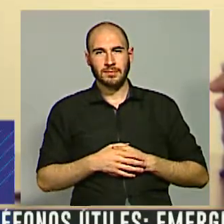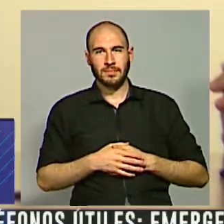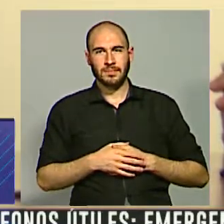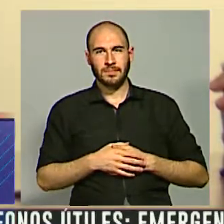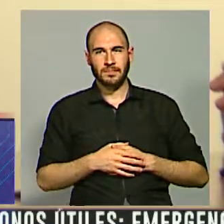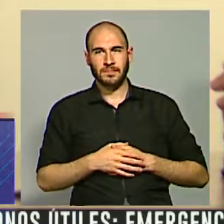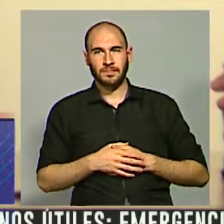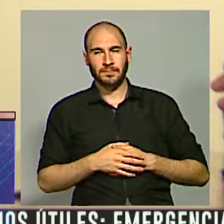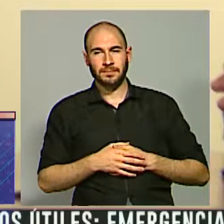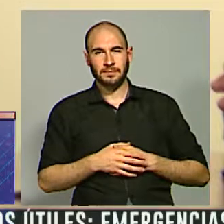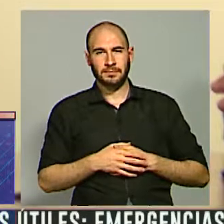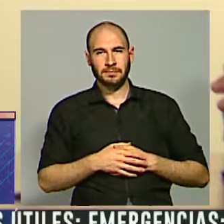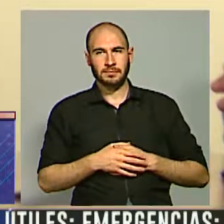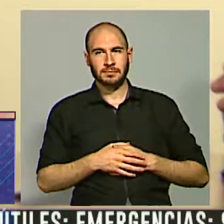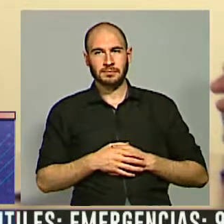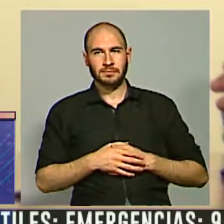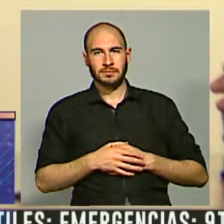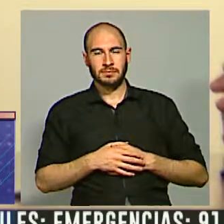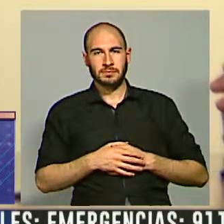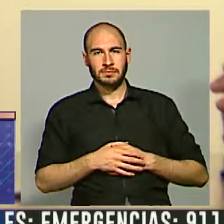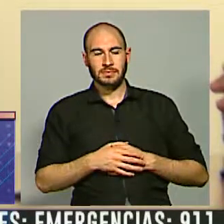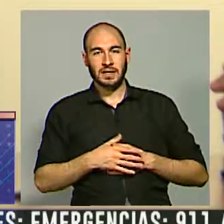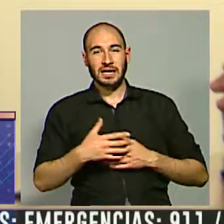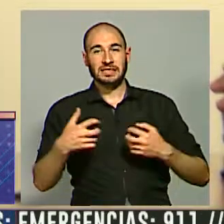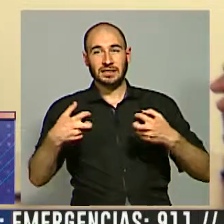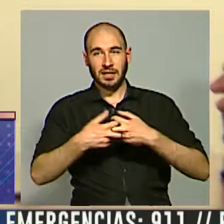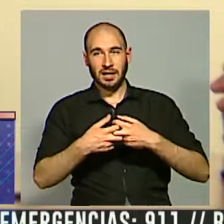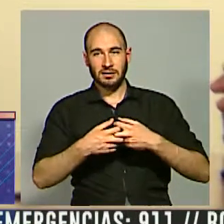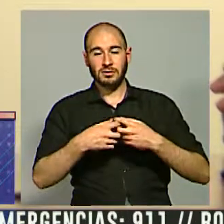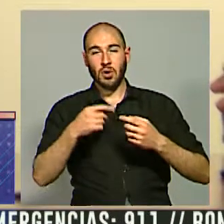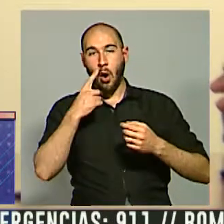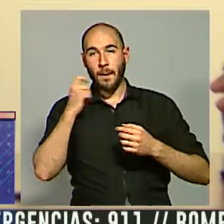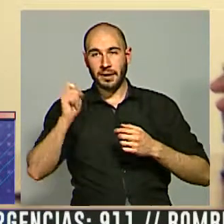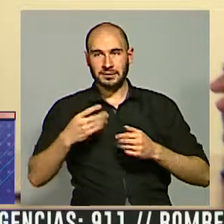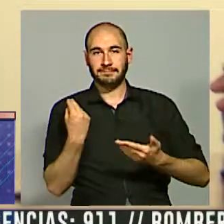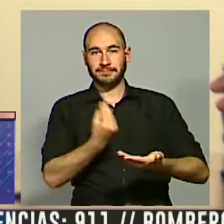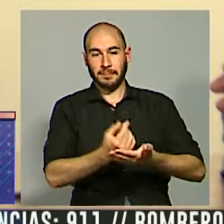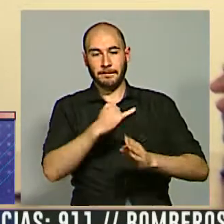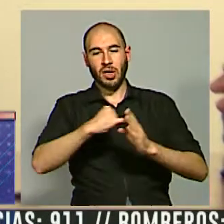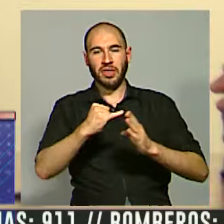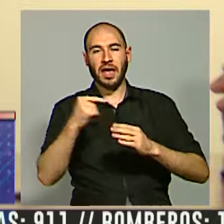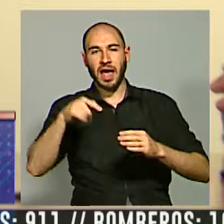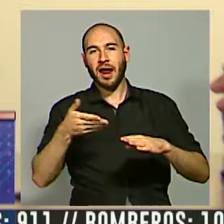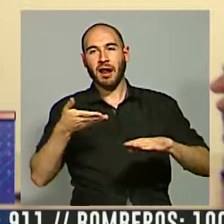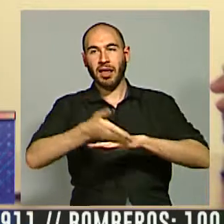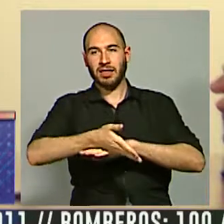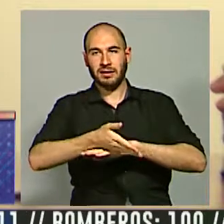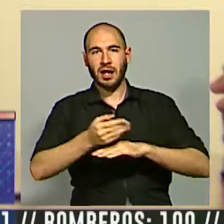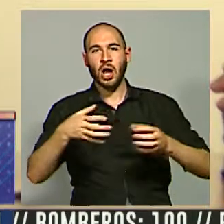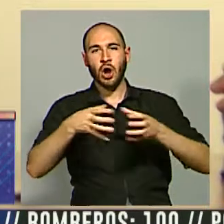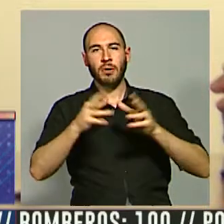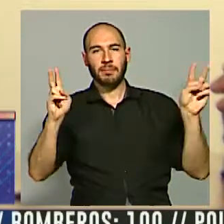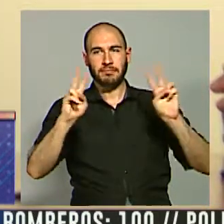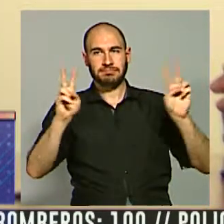Barrio Nuevo asumió la conducción del PJ. El sindicalista gastronómico asumió este mediodía como interventor del